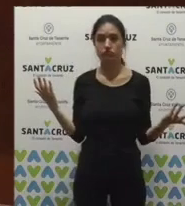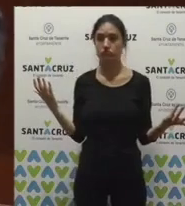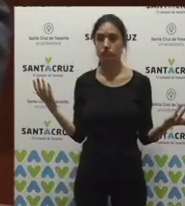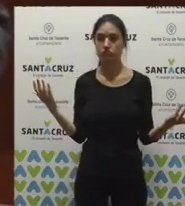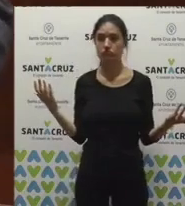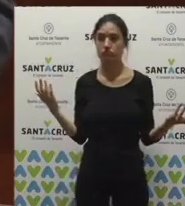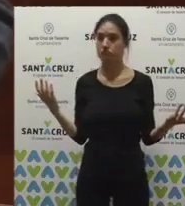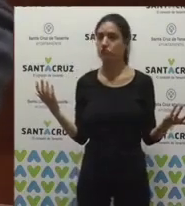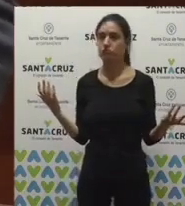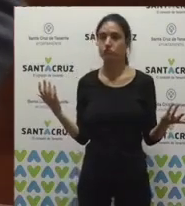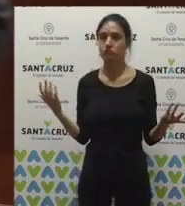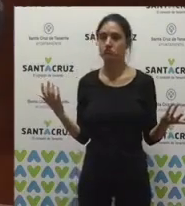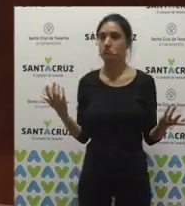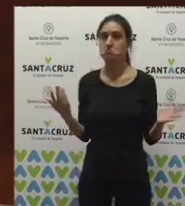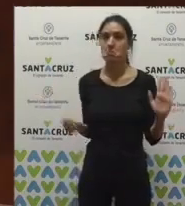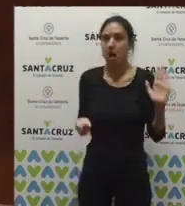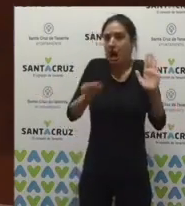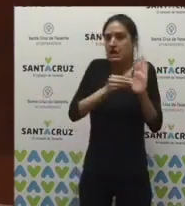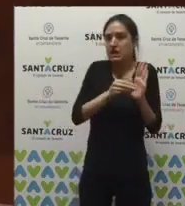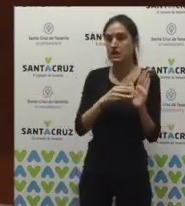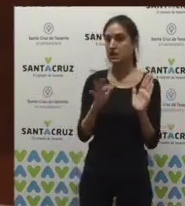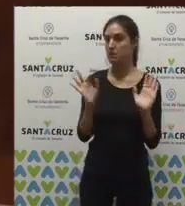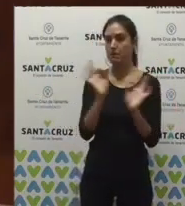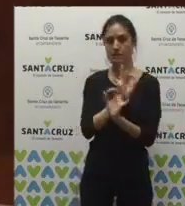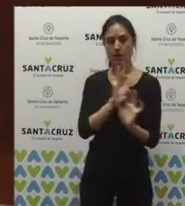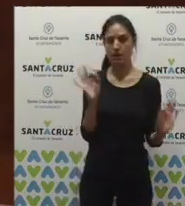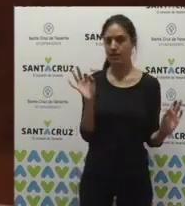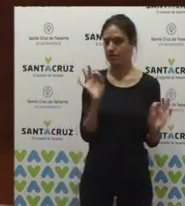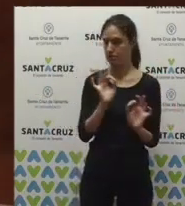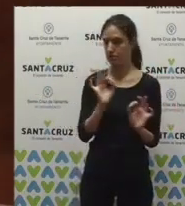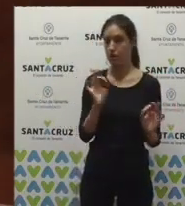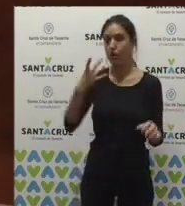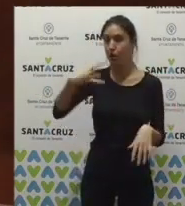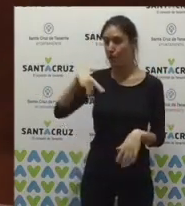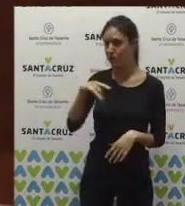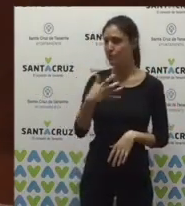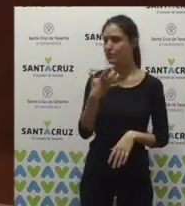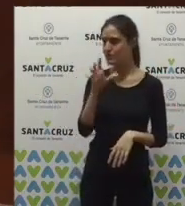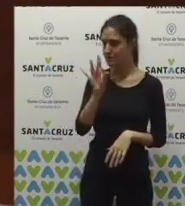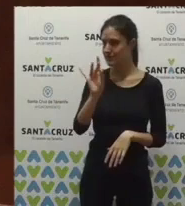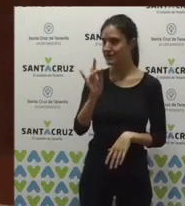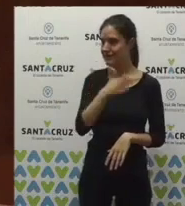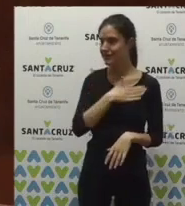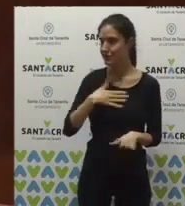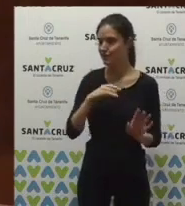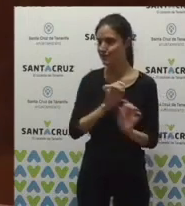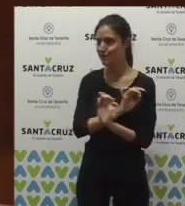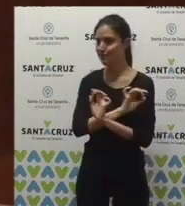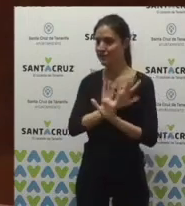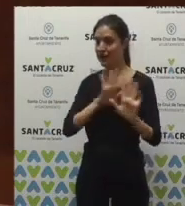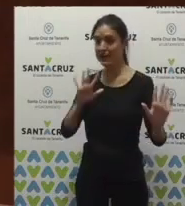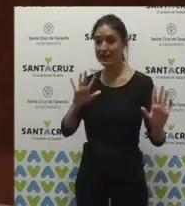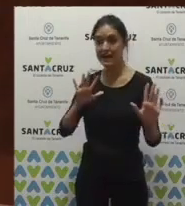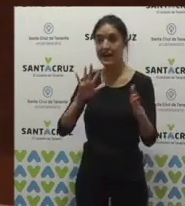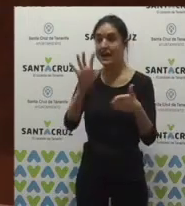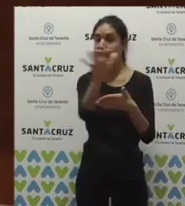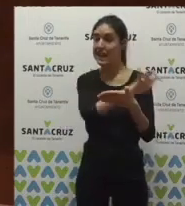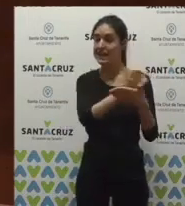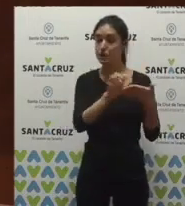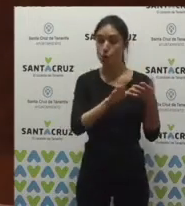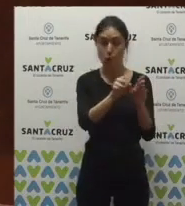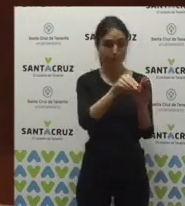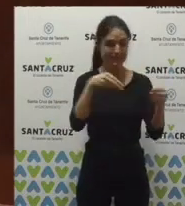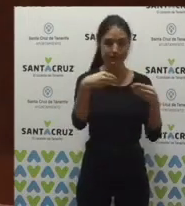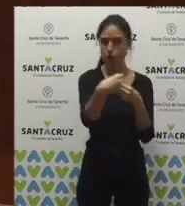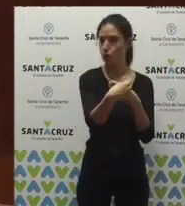a tener que añadir nada más porque es muy contundente lo único que sí quiero aclararle es que el documento es un documento dinámico y vivo